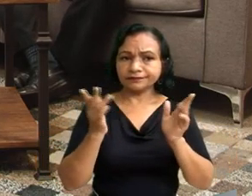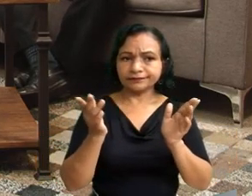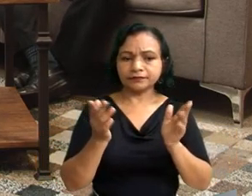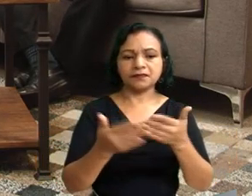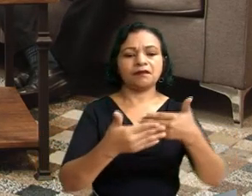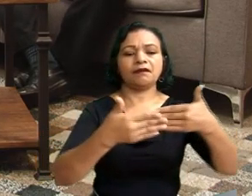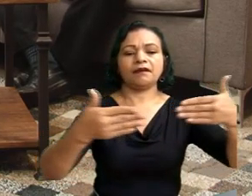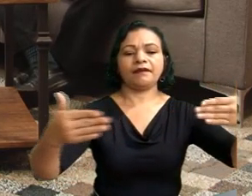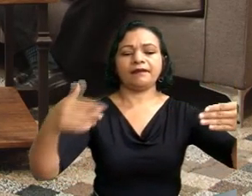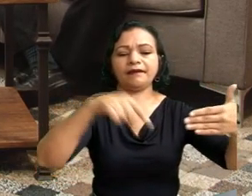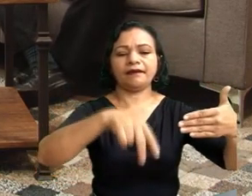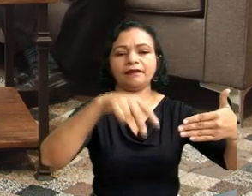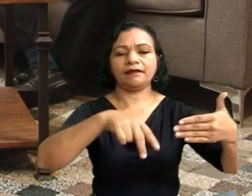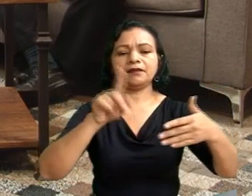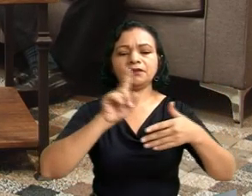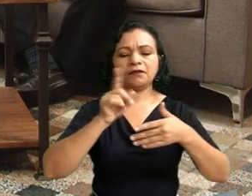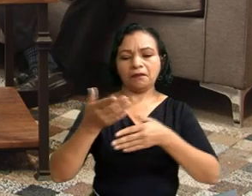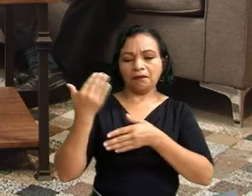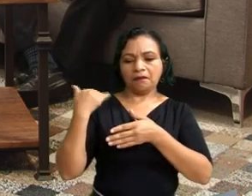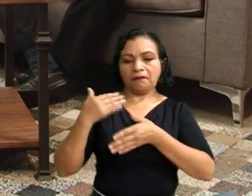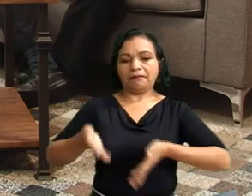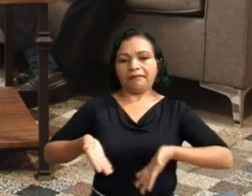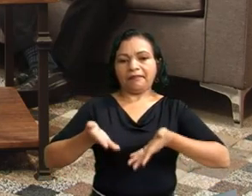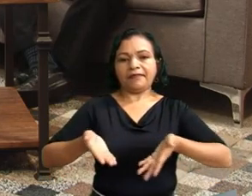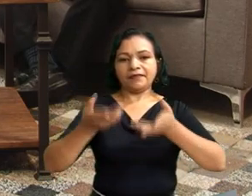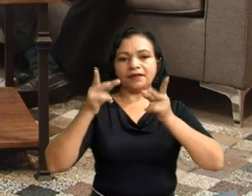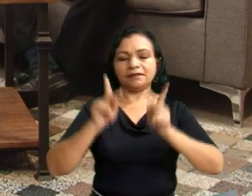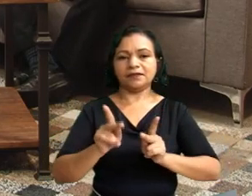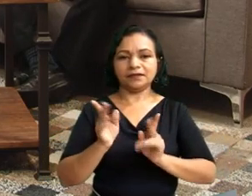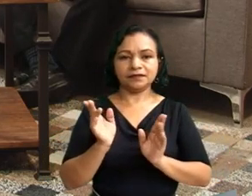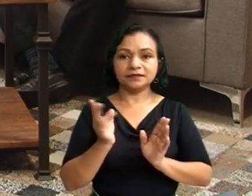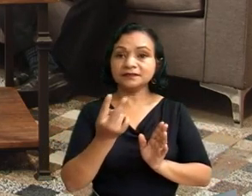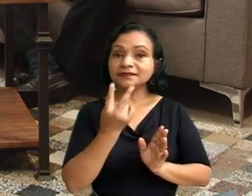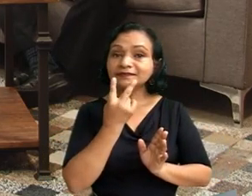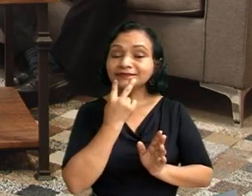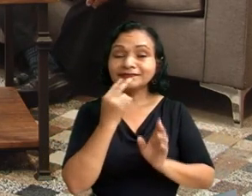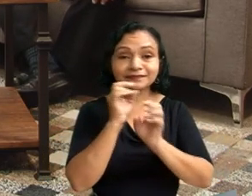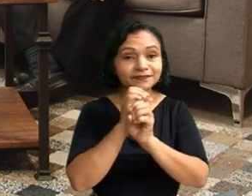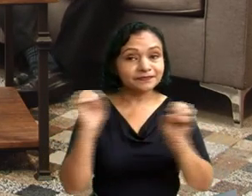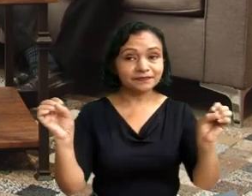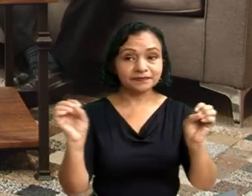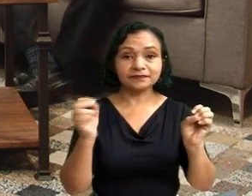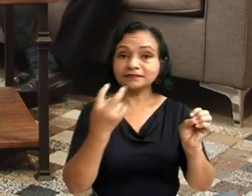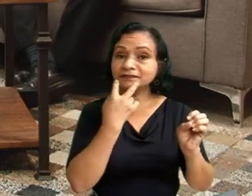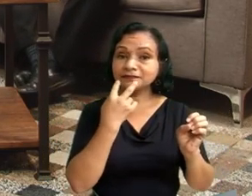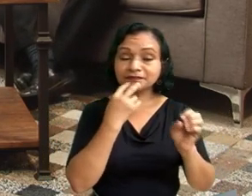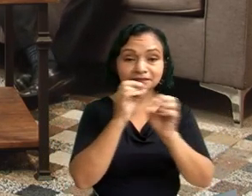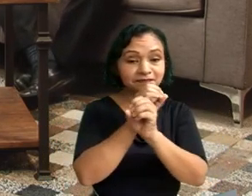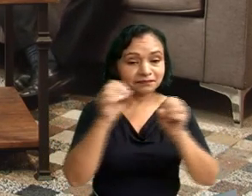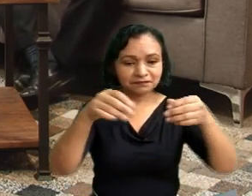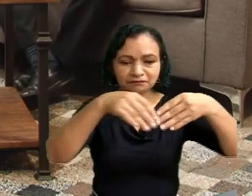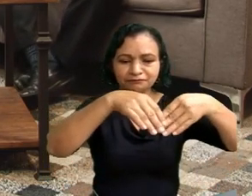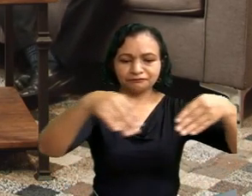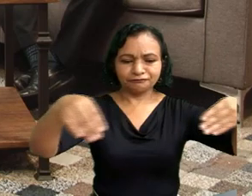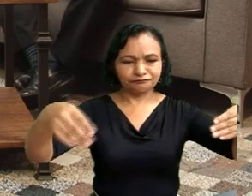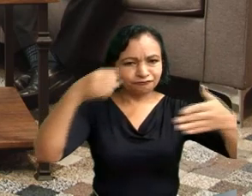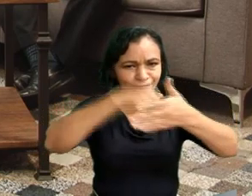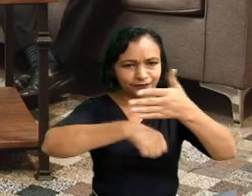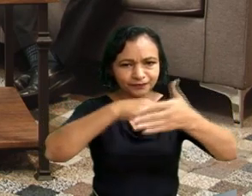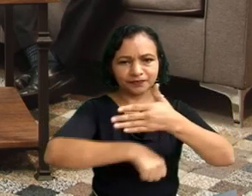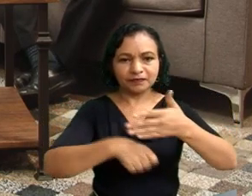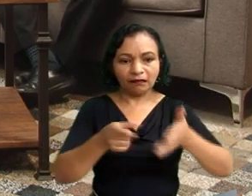línea sino que eran los que estaban a dos a que no estuvieron los que no estuvieron en seriamente no obtuvieron la propia del vídeo hasta ahora